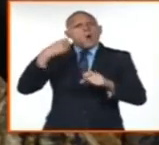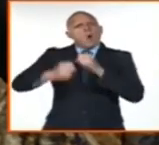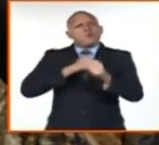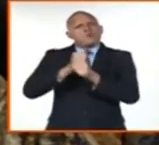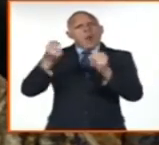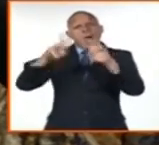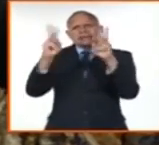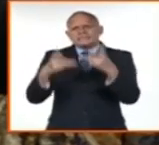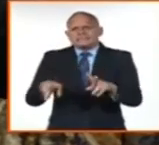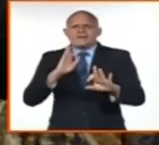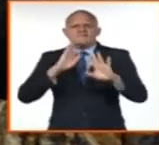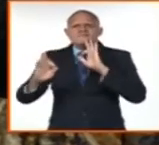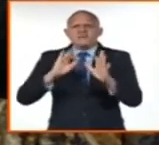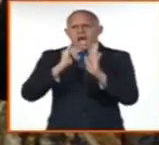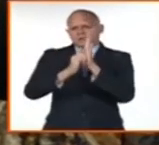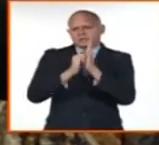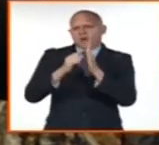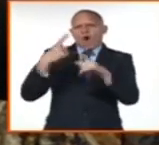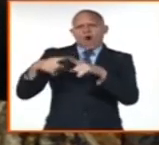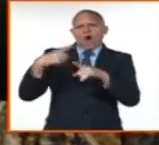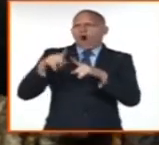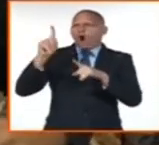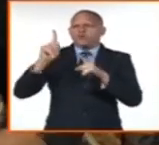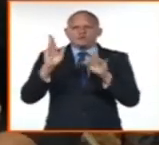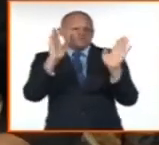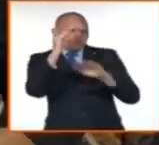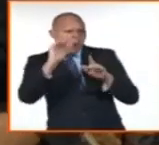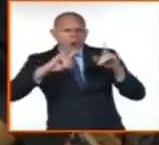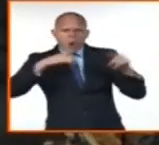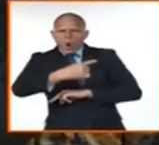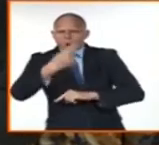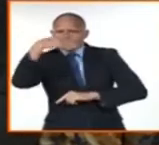que ellos han ido apoyando el recrudecimiento del bloqueo.